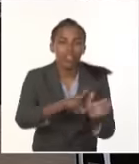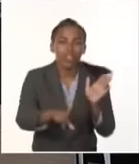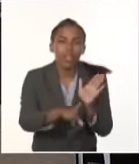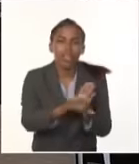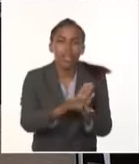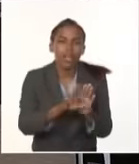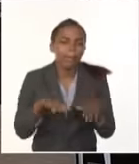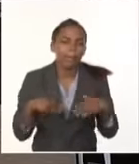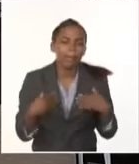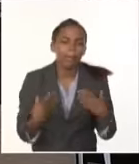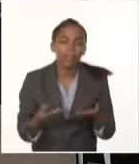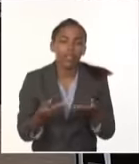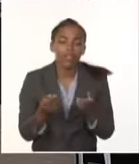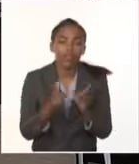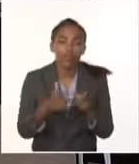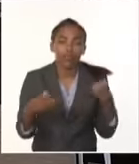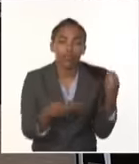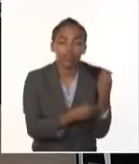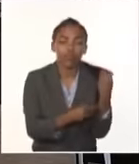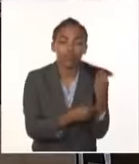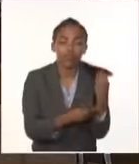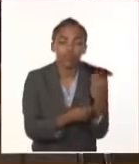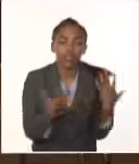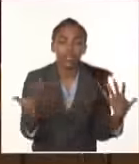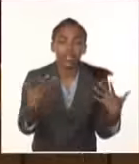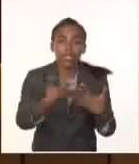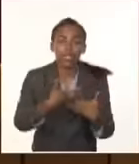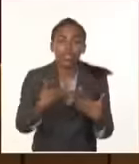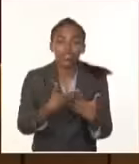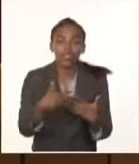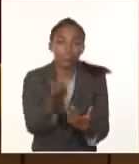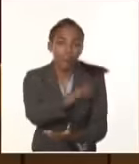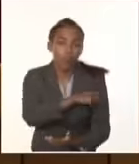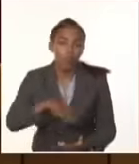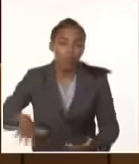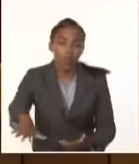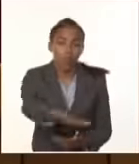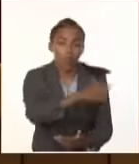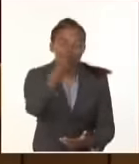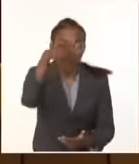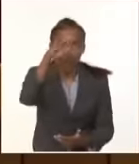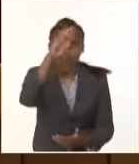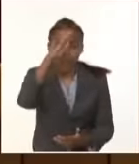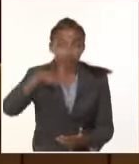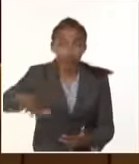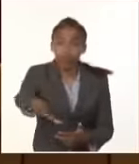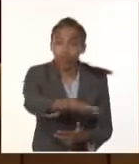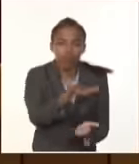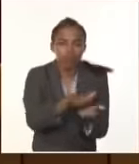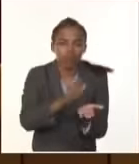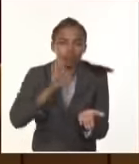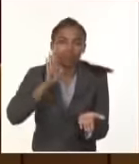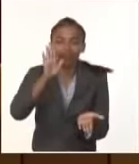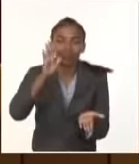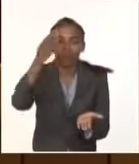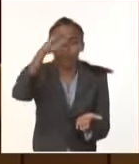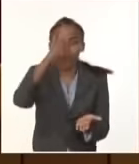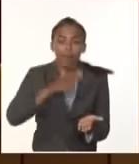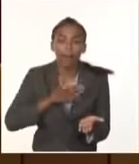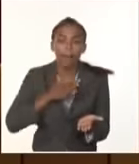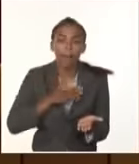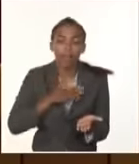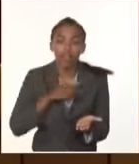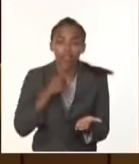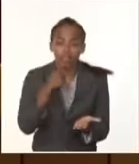ampliar las relaciones con todos los cubanos, con todos los comprometidos con su patria, así como ratifica que Cuba es un